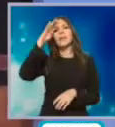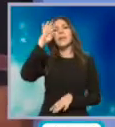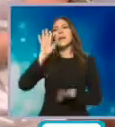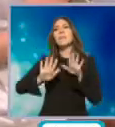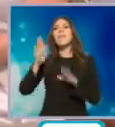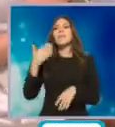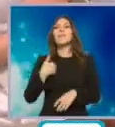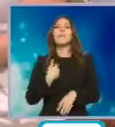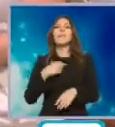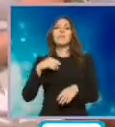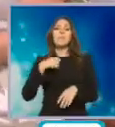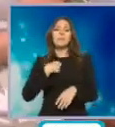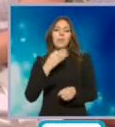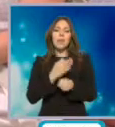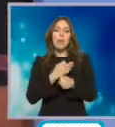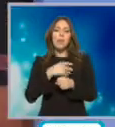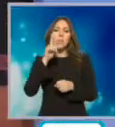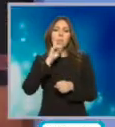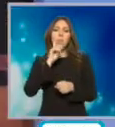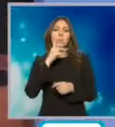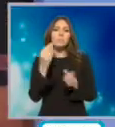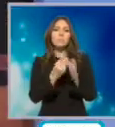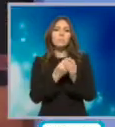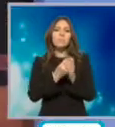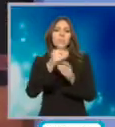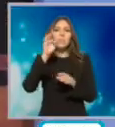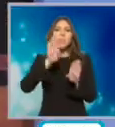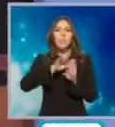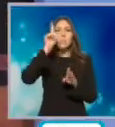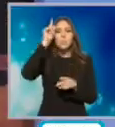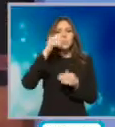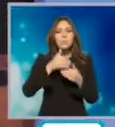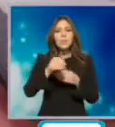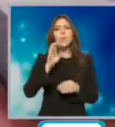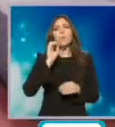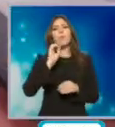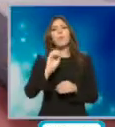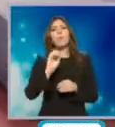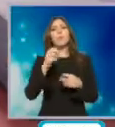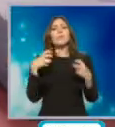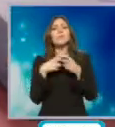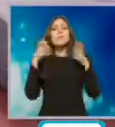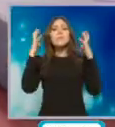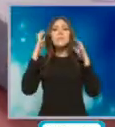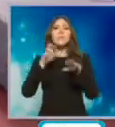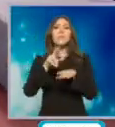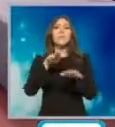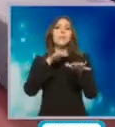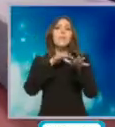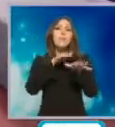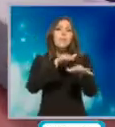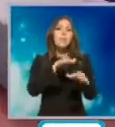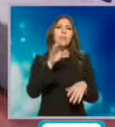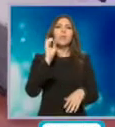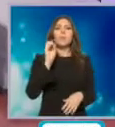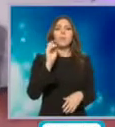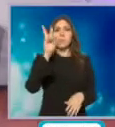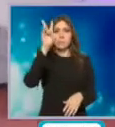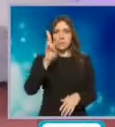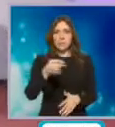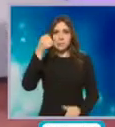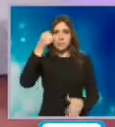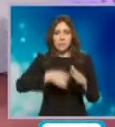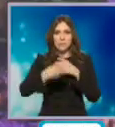a lo mejor fue el tráfico, pero realmente tiene que ver con algo mucho más profundo. ¿Qué son los ataques de